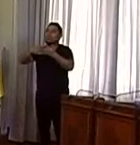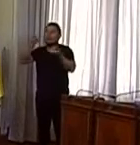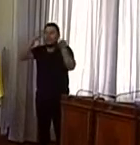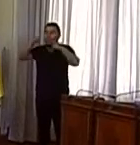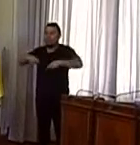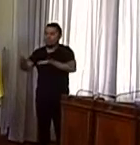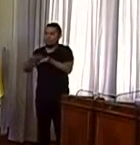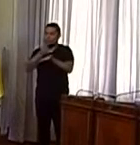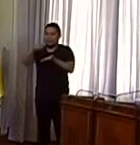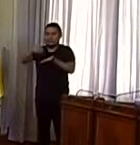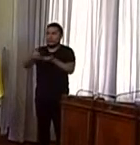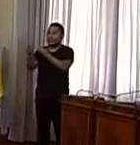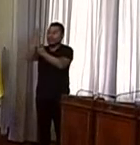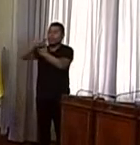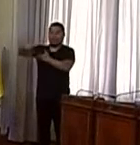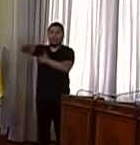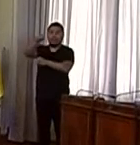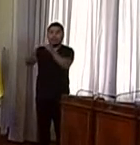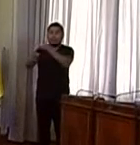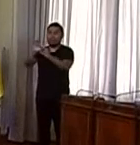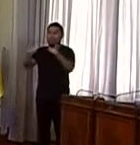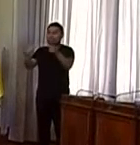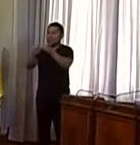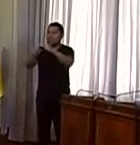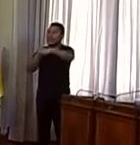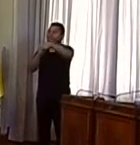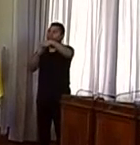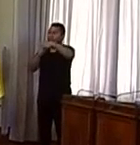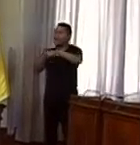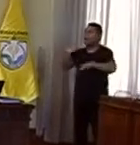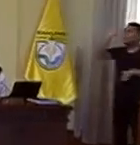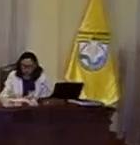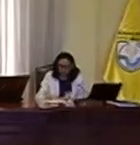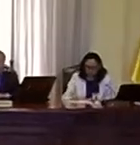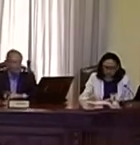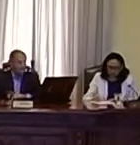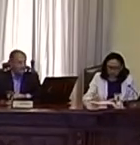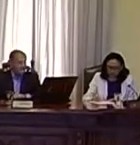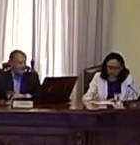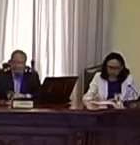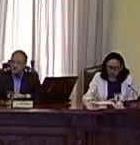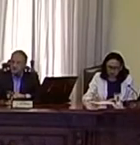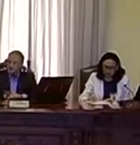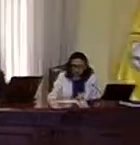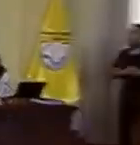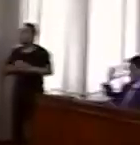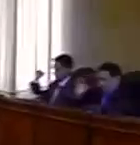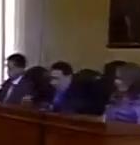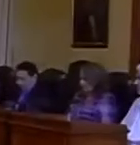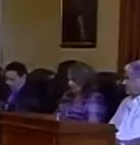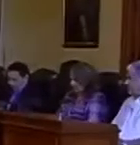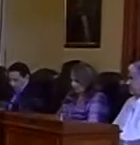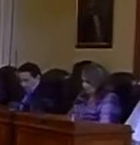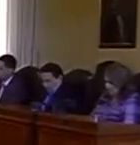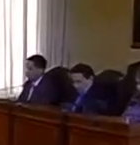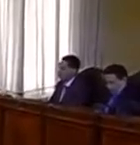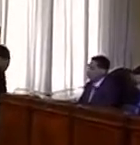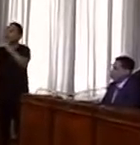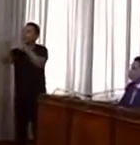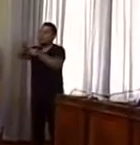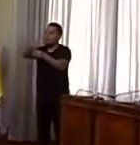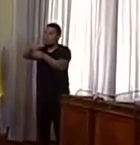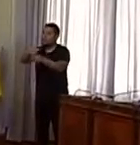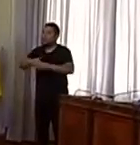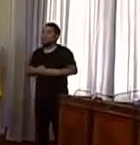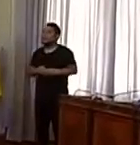tomados esta mañana. Aquellos miembros del Consejo que estén a favor, se van a expresar en señal de conformidad. Se aprueba por unanimidad de